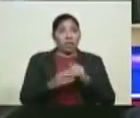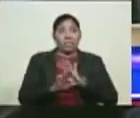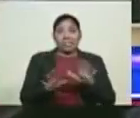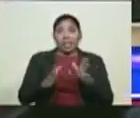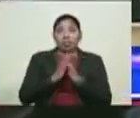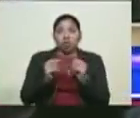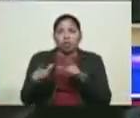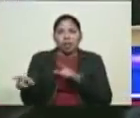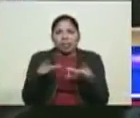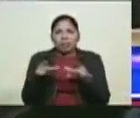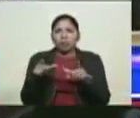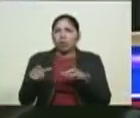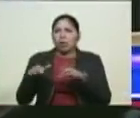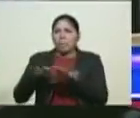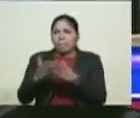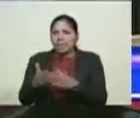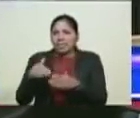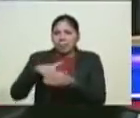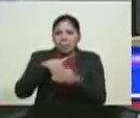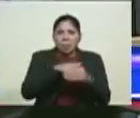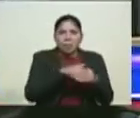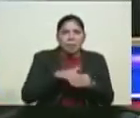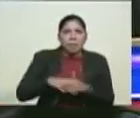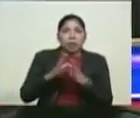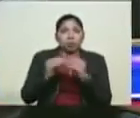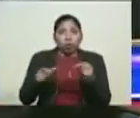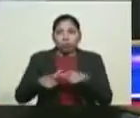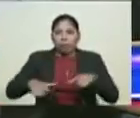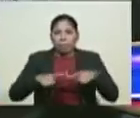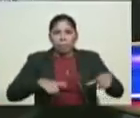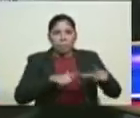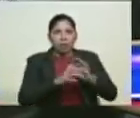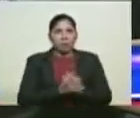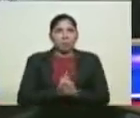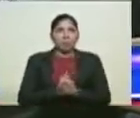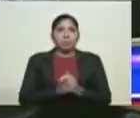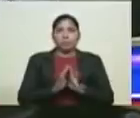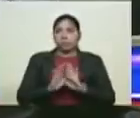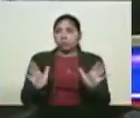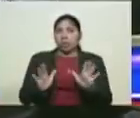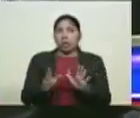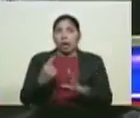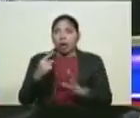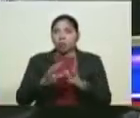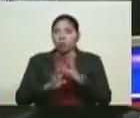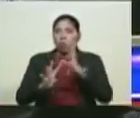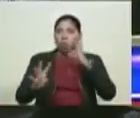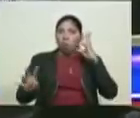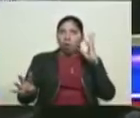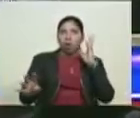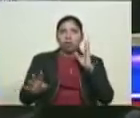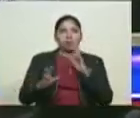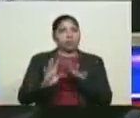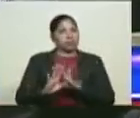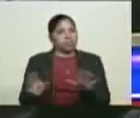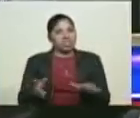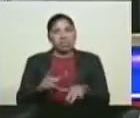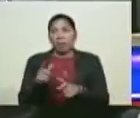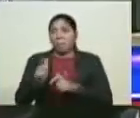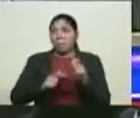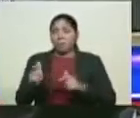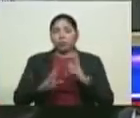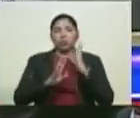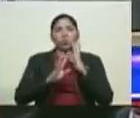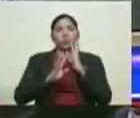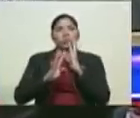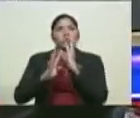las mesas, en donde todos los centros electorales están instalados, ya vemos, hay colas ya, ya la gente salió a votar. Y así va a pasar